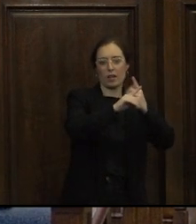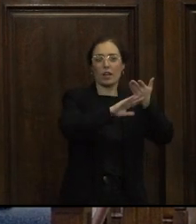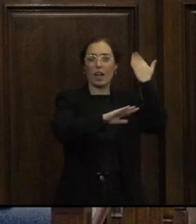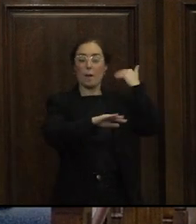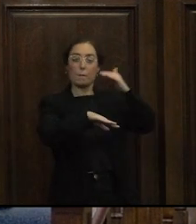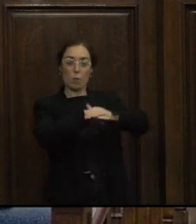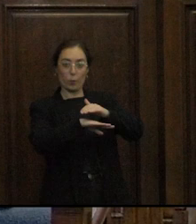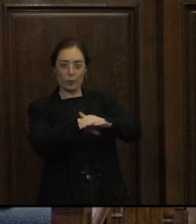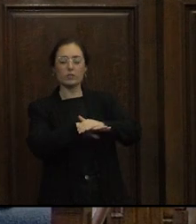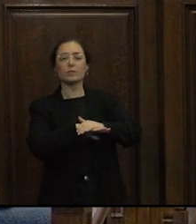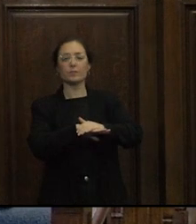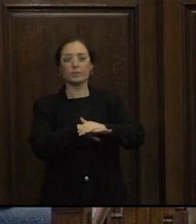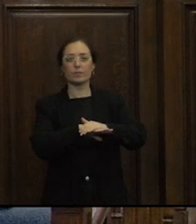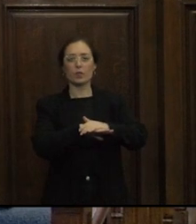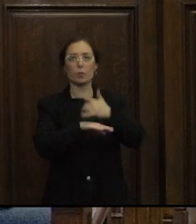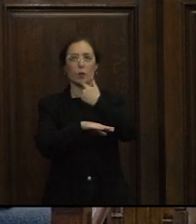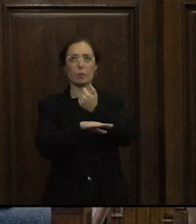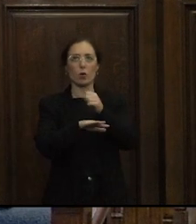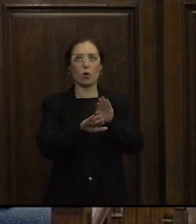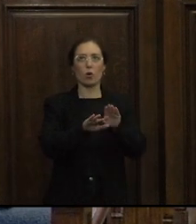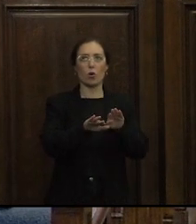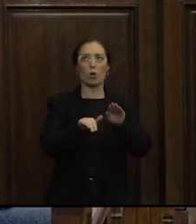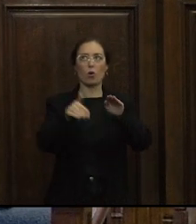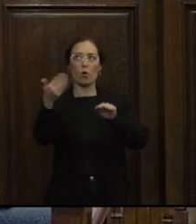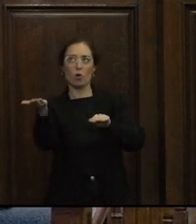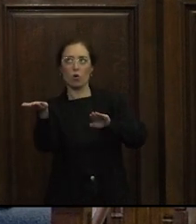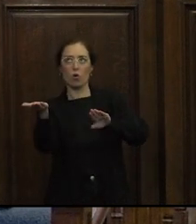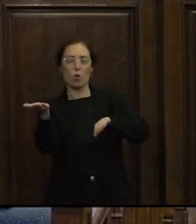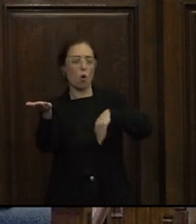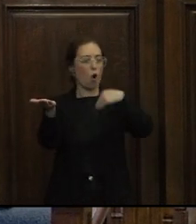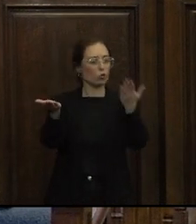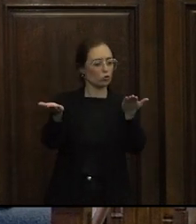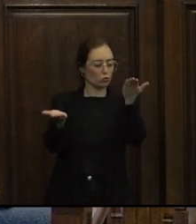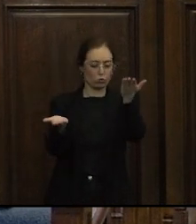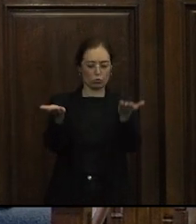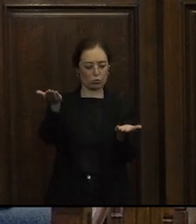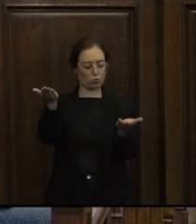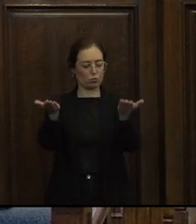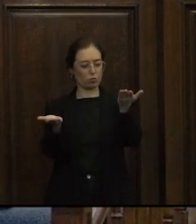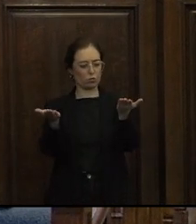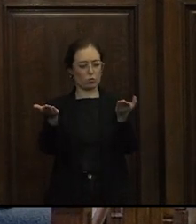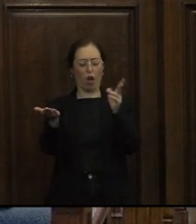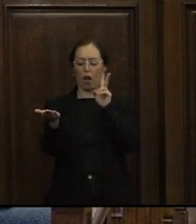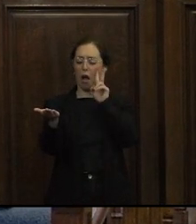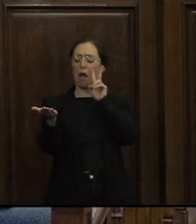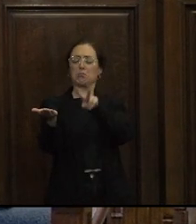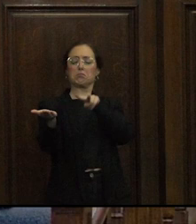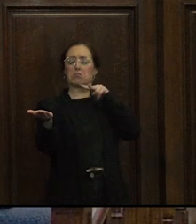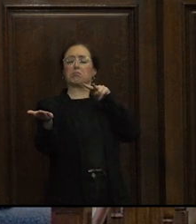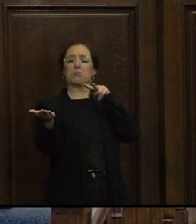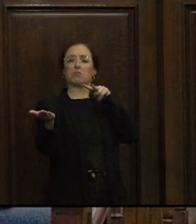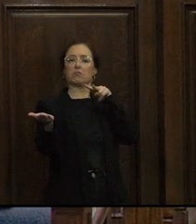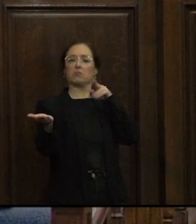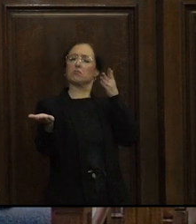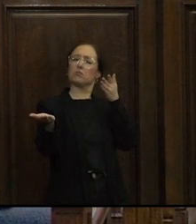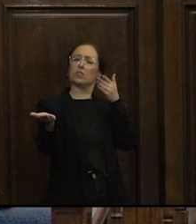A la hora de ponerlos uno en contraste del otro, me generaba la curiosidad